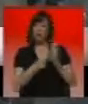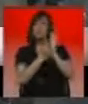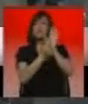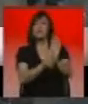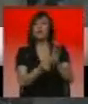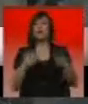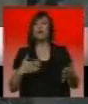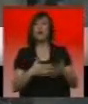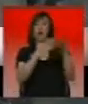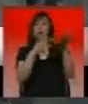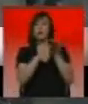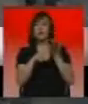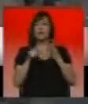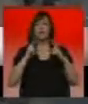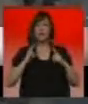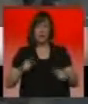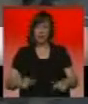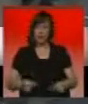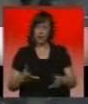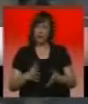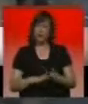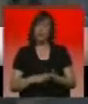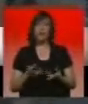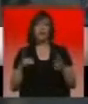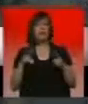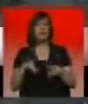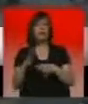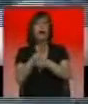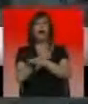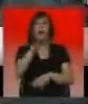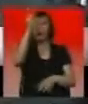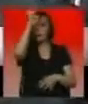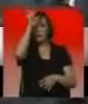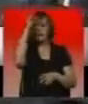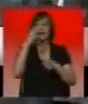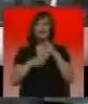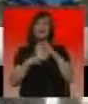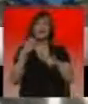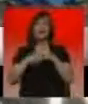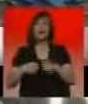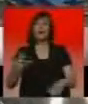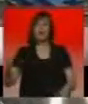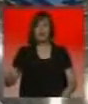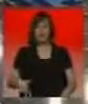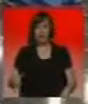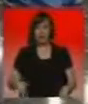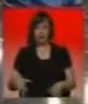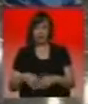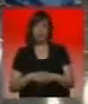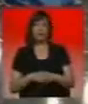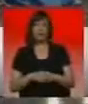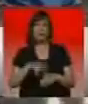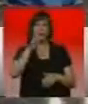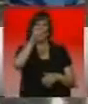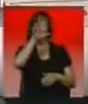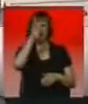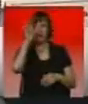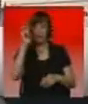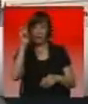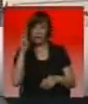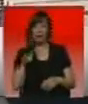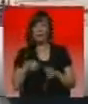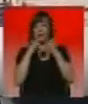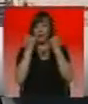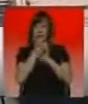contra la ministra de Salud, que no aseguró el hospital Napoleón Dávila de Chone. De los 37 asambleístas que firmaron el pedido de